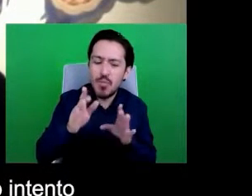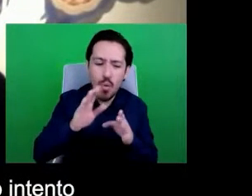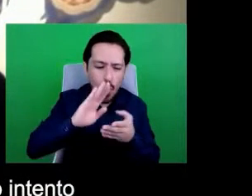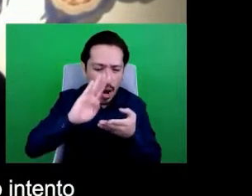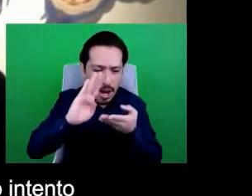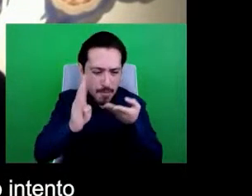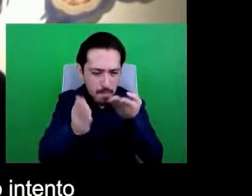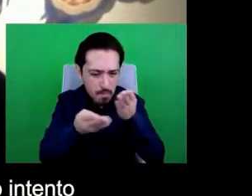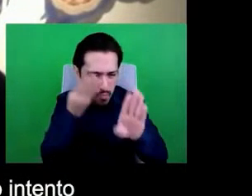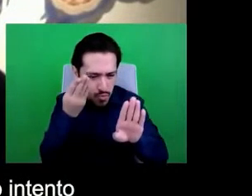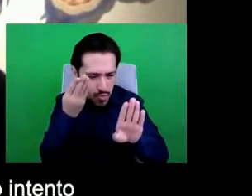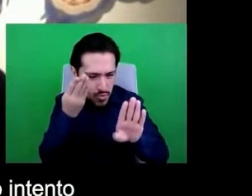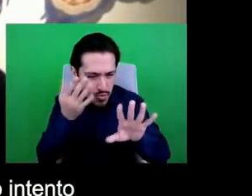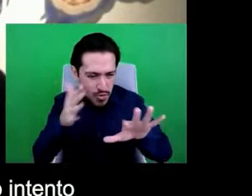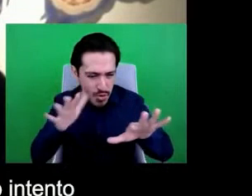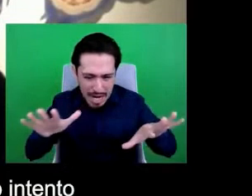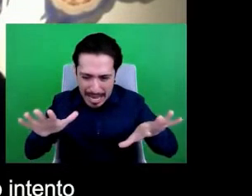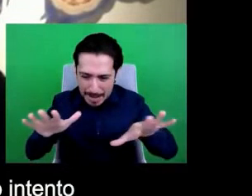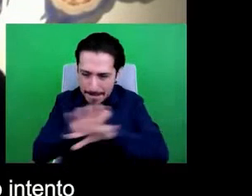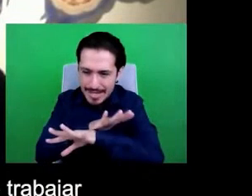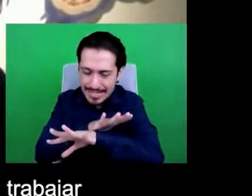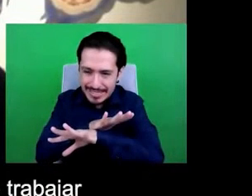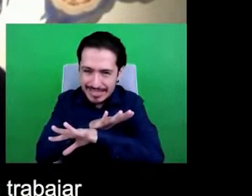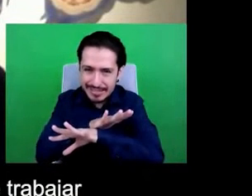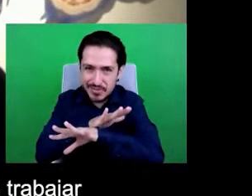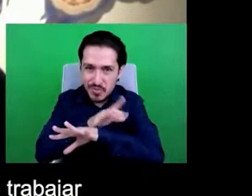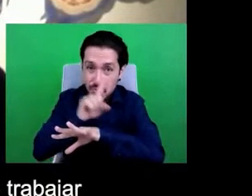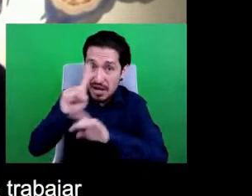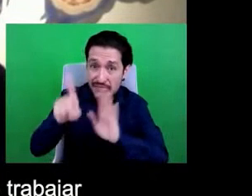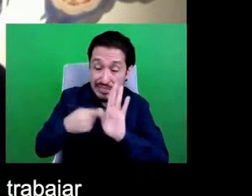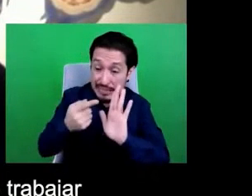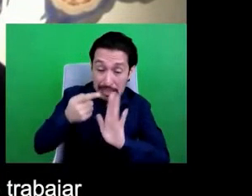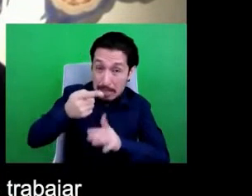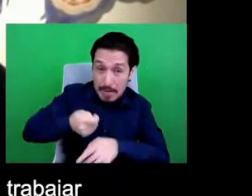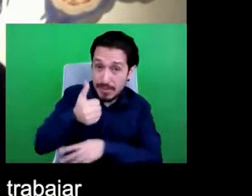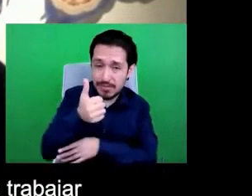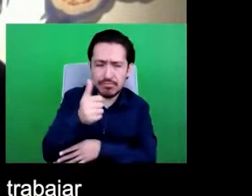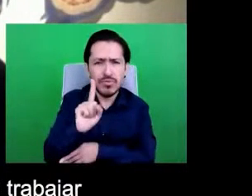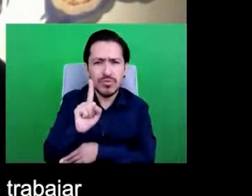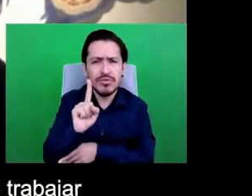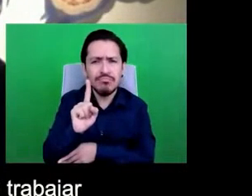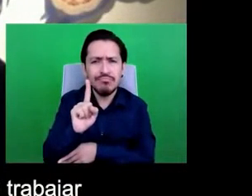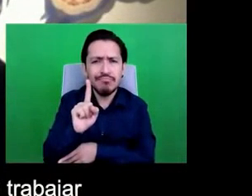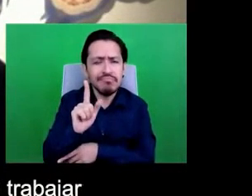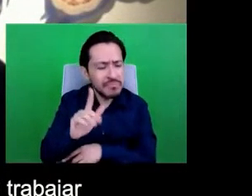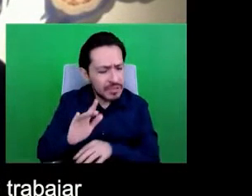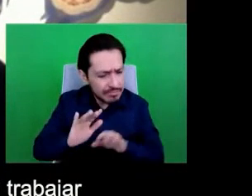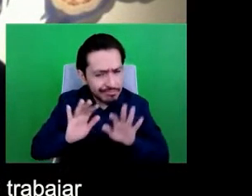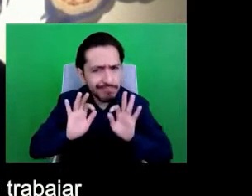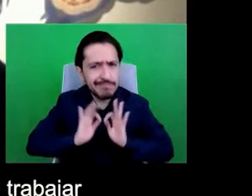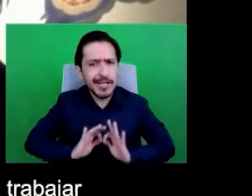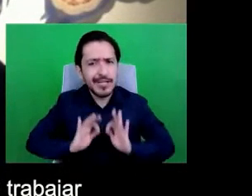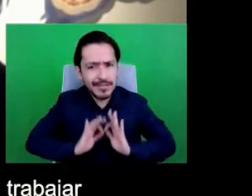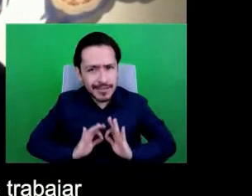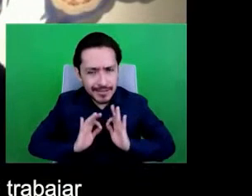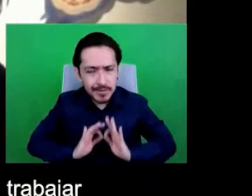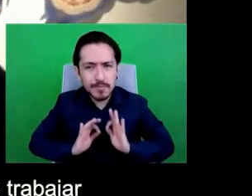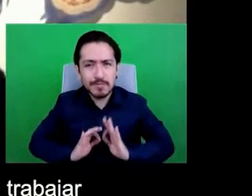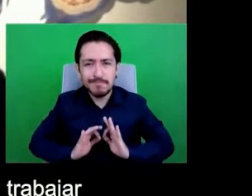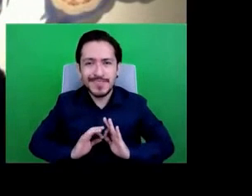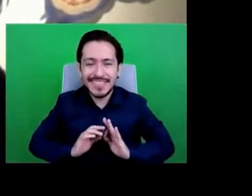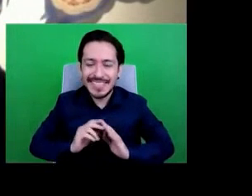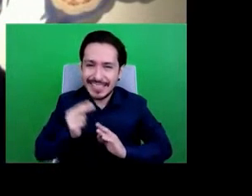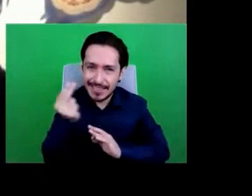mundo con un solo intento porque no lo vas a lograr. En otras palabras, lo que quiero decir es que hay que trabajar de la mano para poder desarrollar una nueva